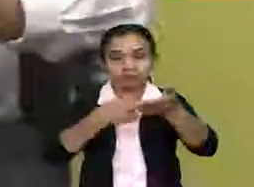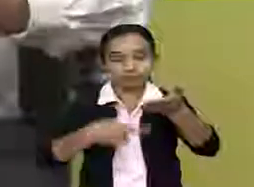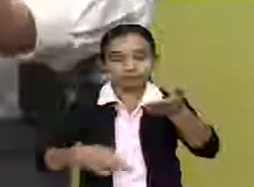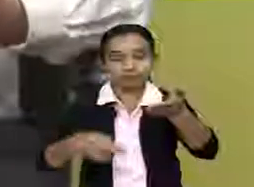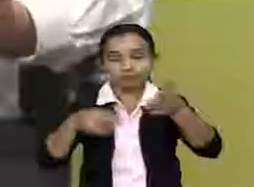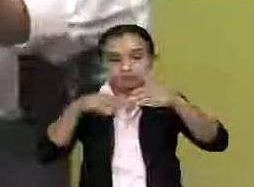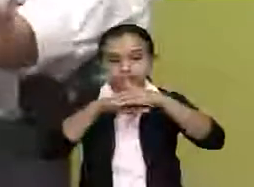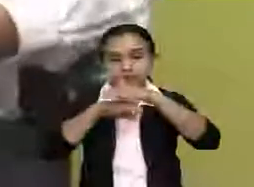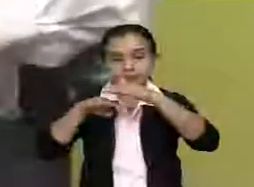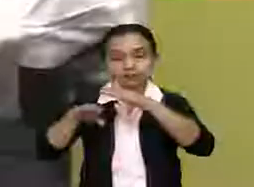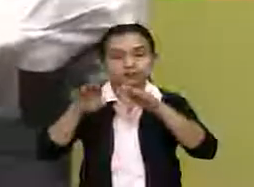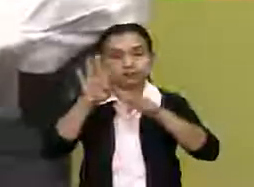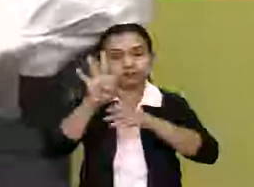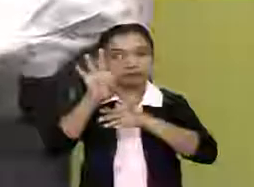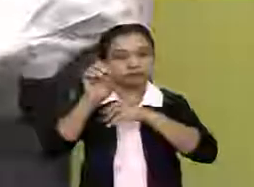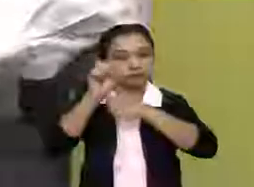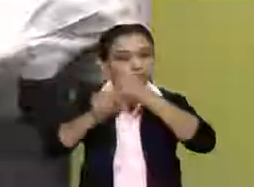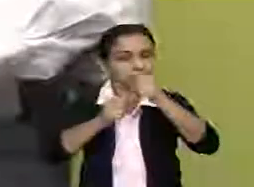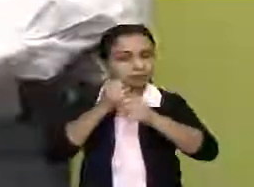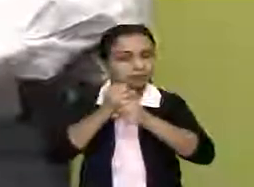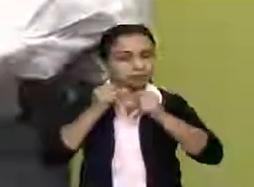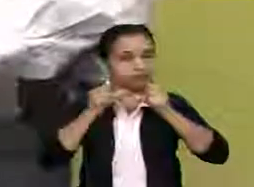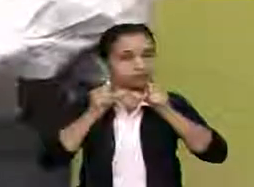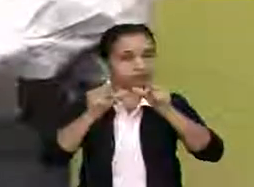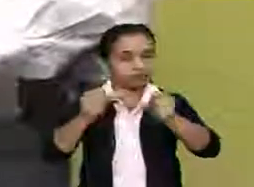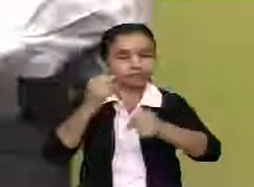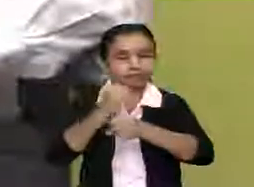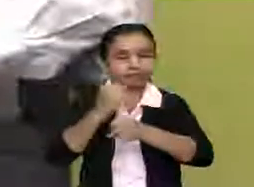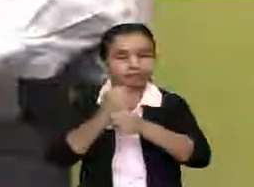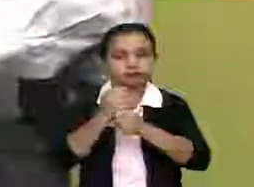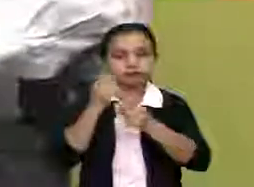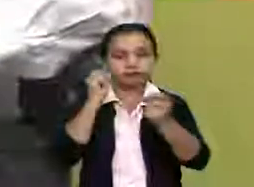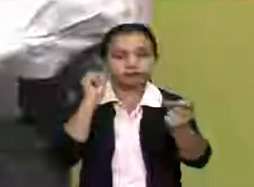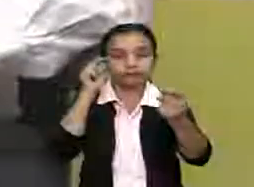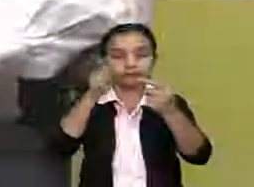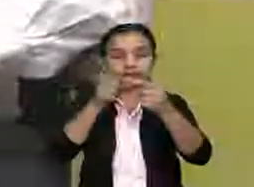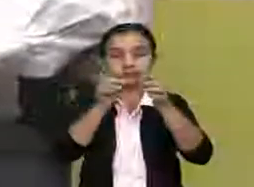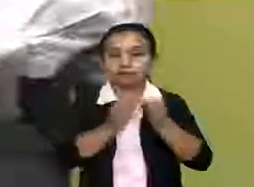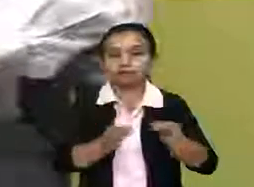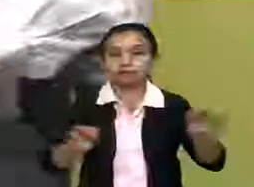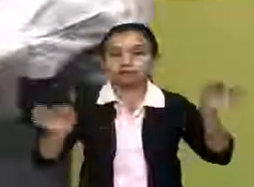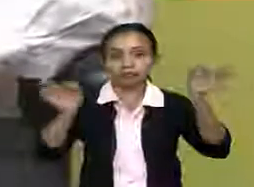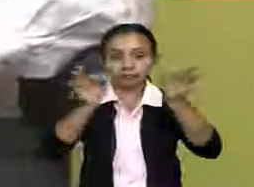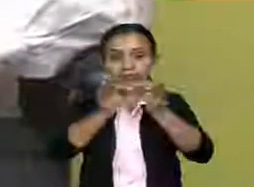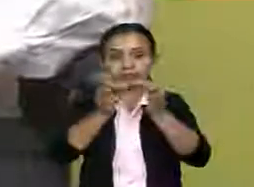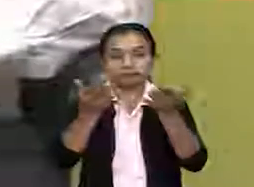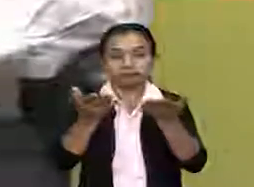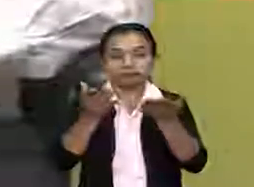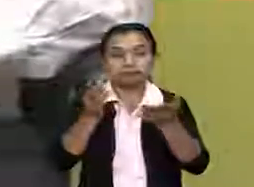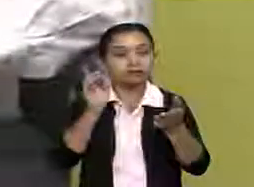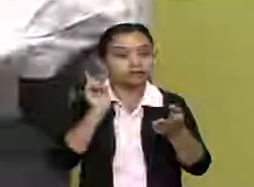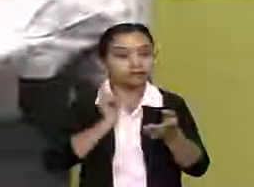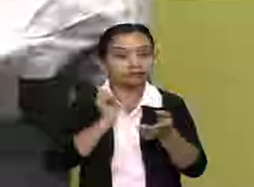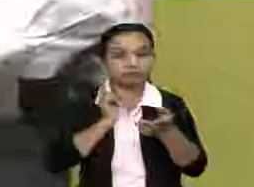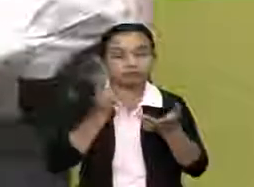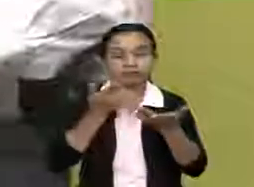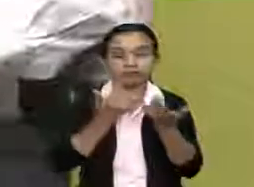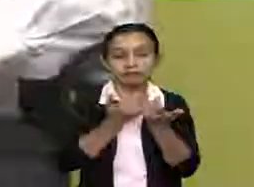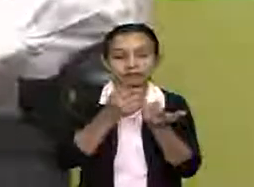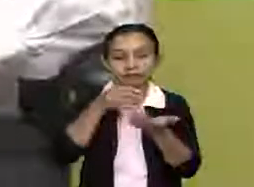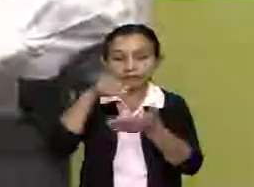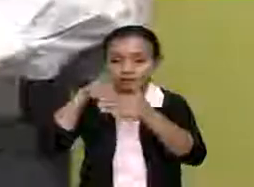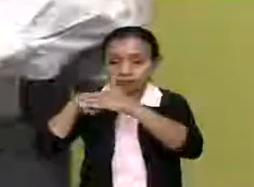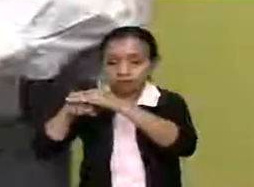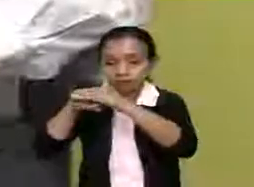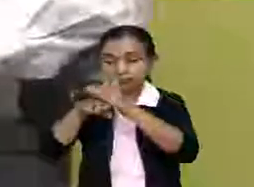funcionar más de 40 años tiene como objetivo principal precisamente eso garantizar un suministro un abastecimiento